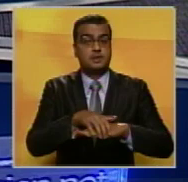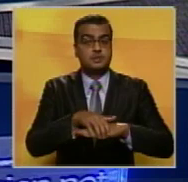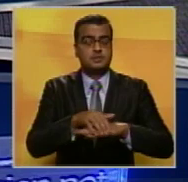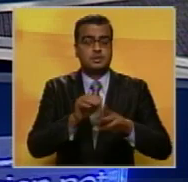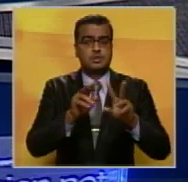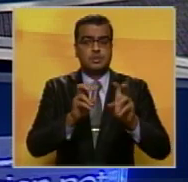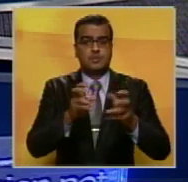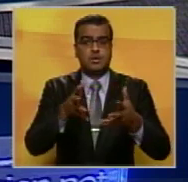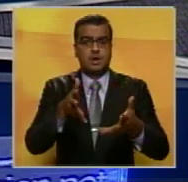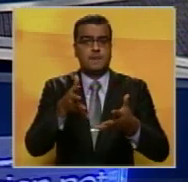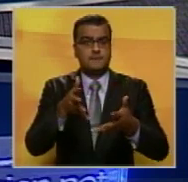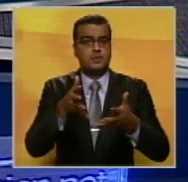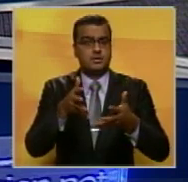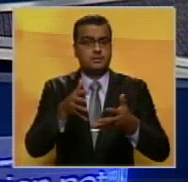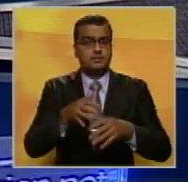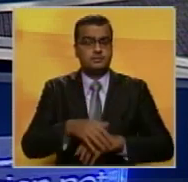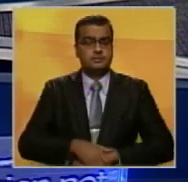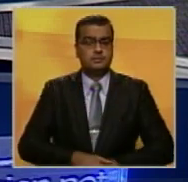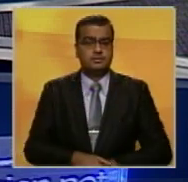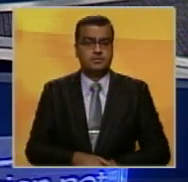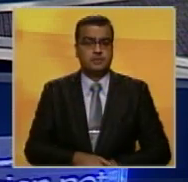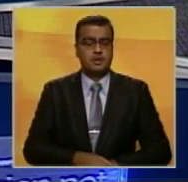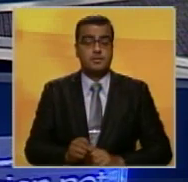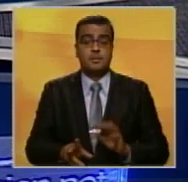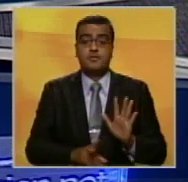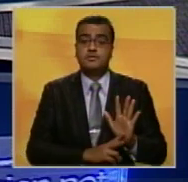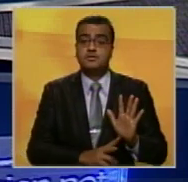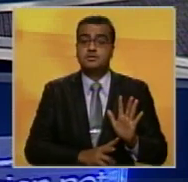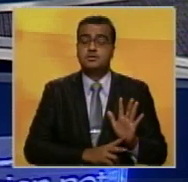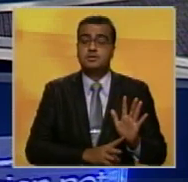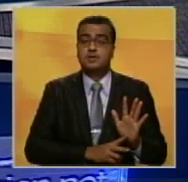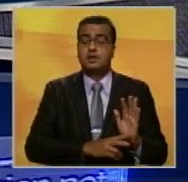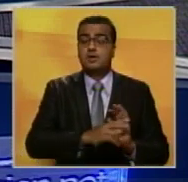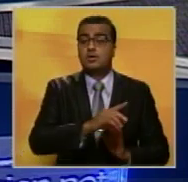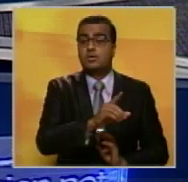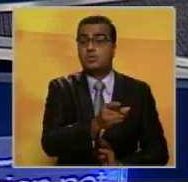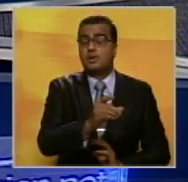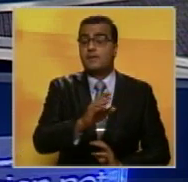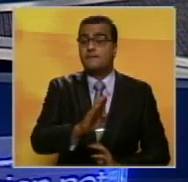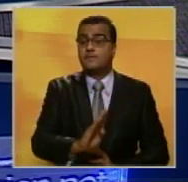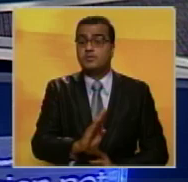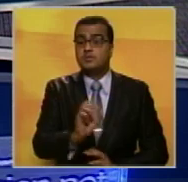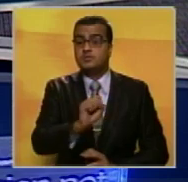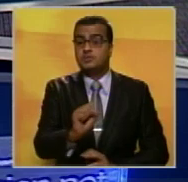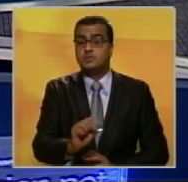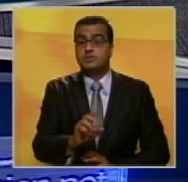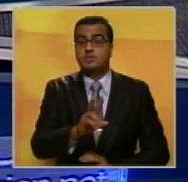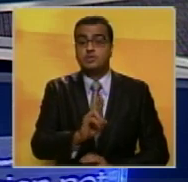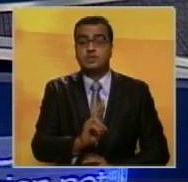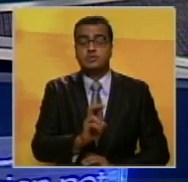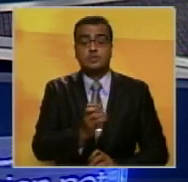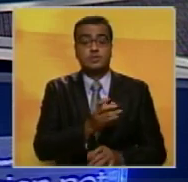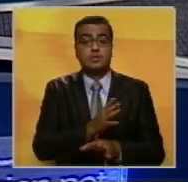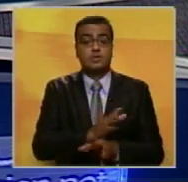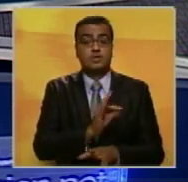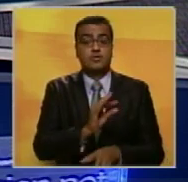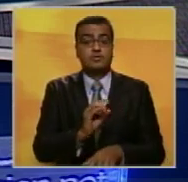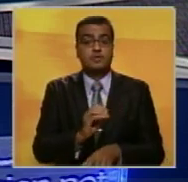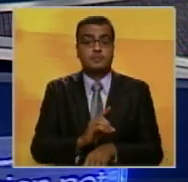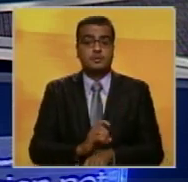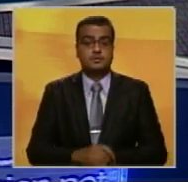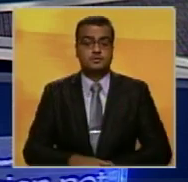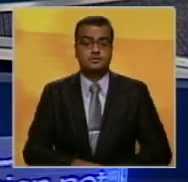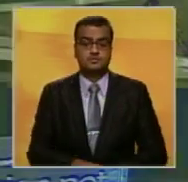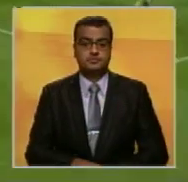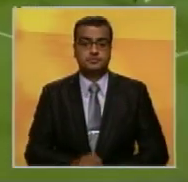nuevos campeones de la Premier League vencieron como visitantes al West Bromwich Albion de Salomon Rondón, con quien jugaron los 90 minutos.